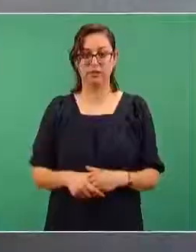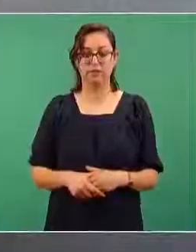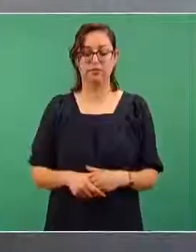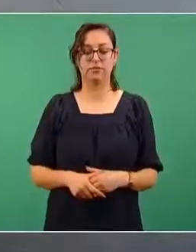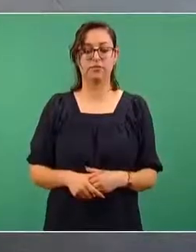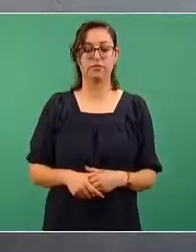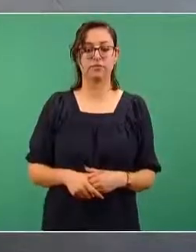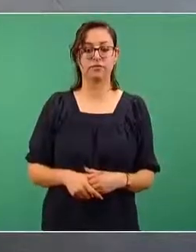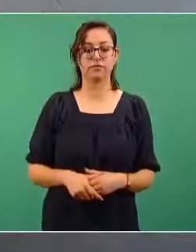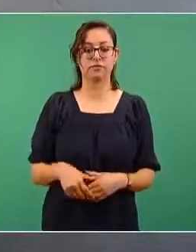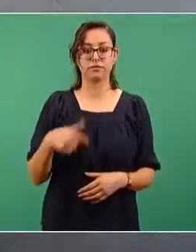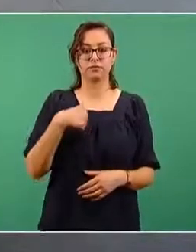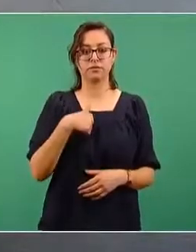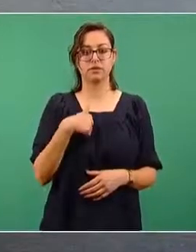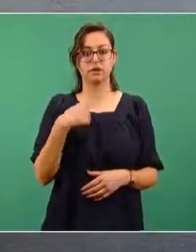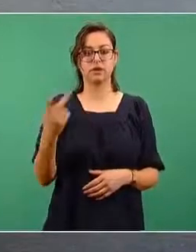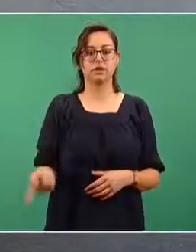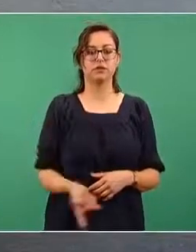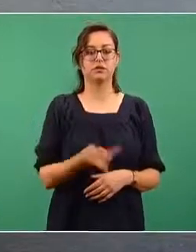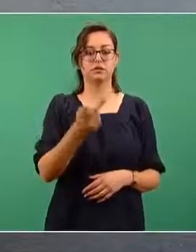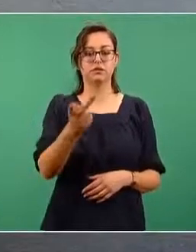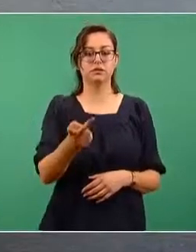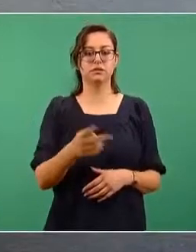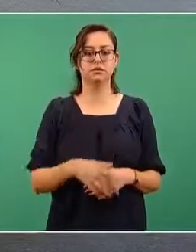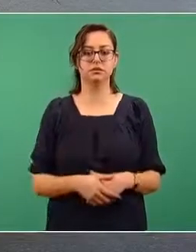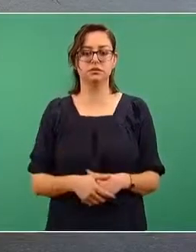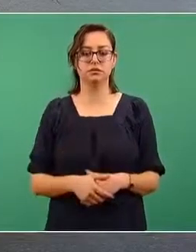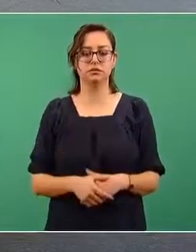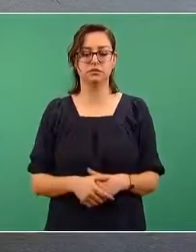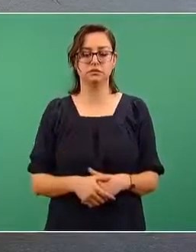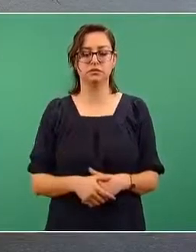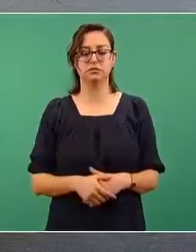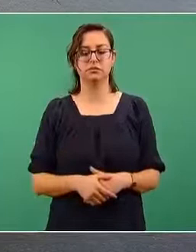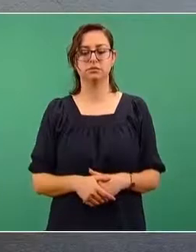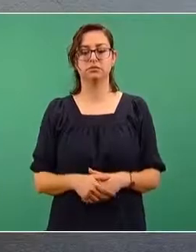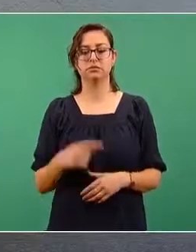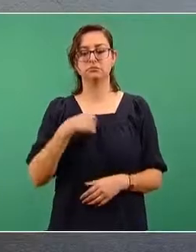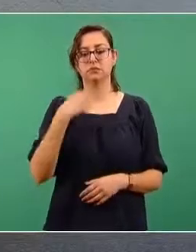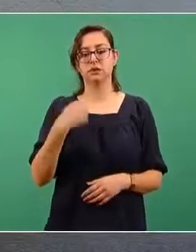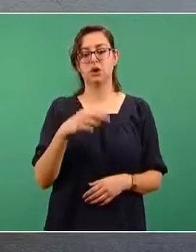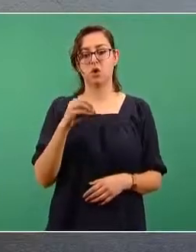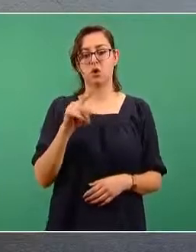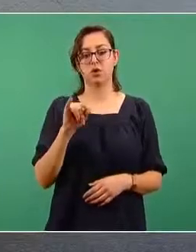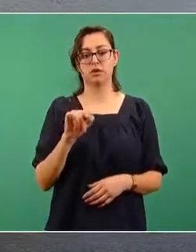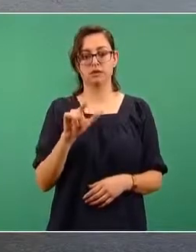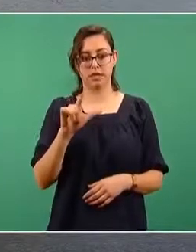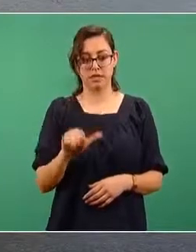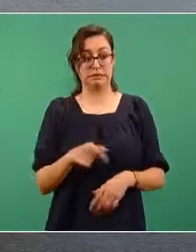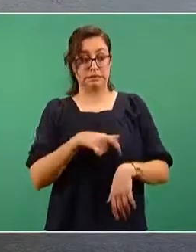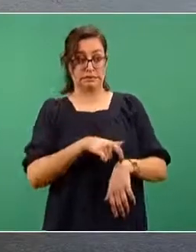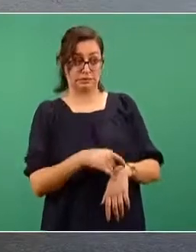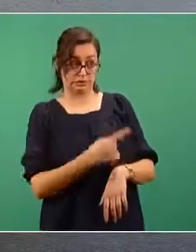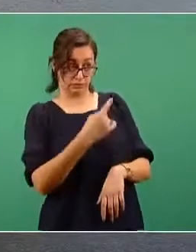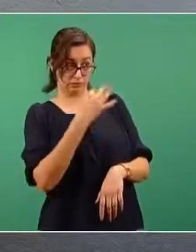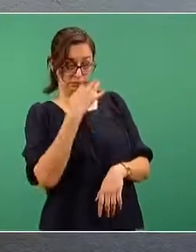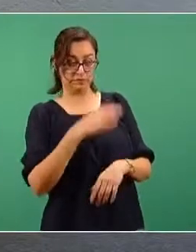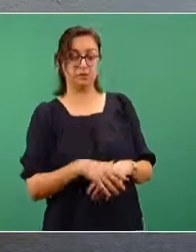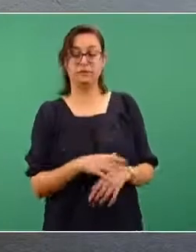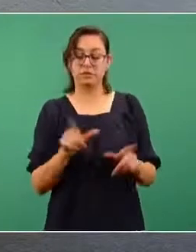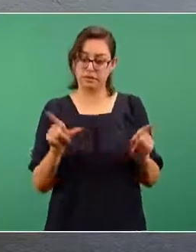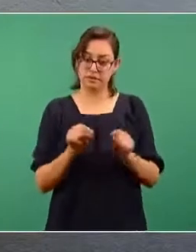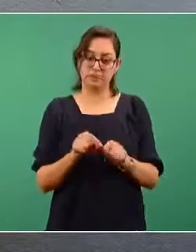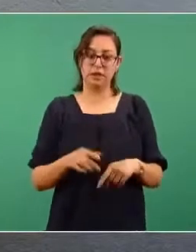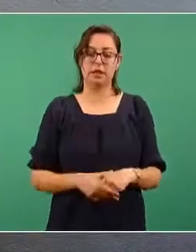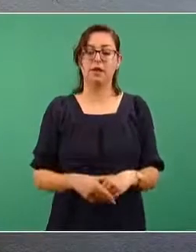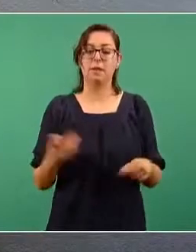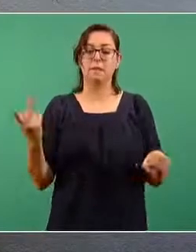Una pregunta rápida. Buenas noches, Otilia Carvajal de La Razón. Subsecretario, ¿qué le han dicho del mecanismo COVAX?